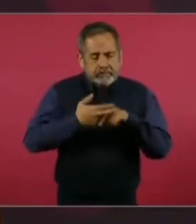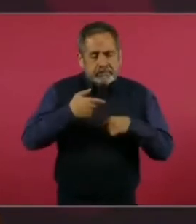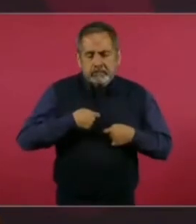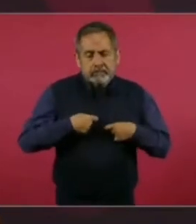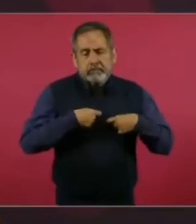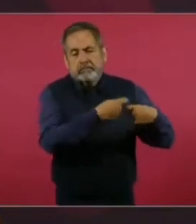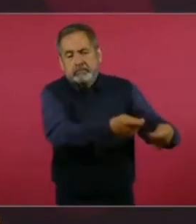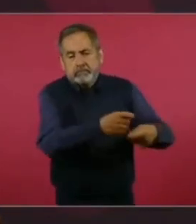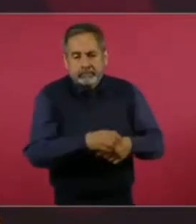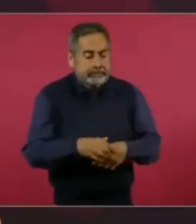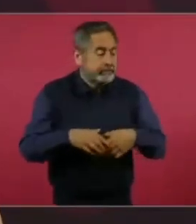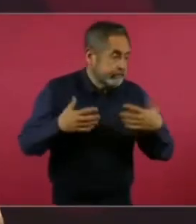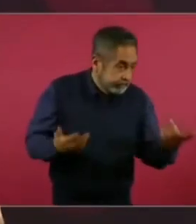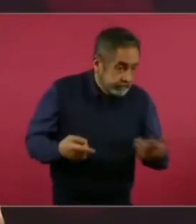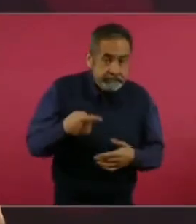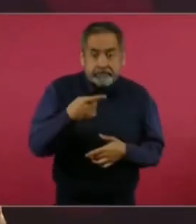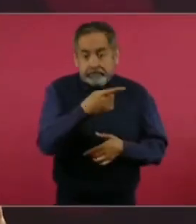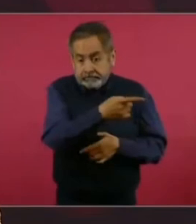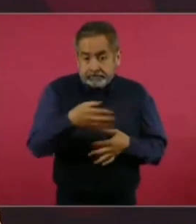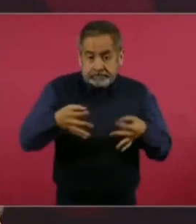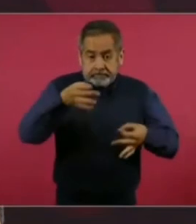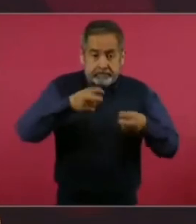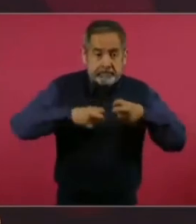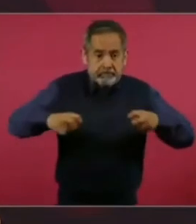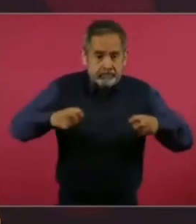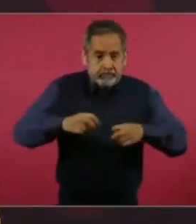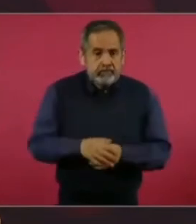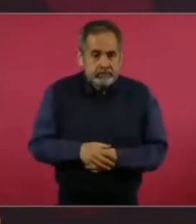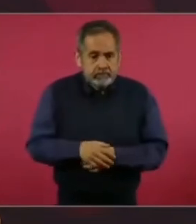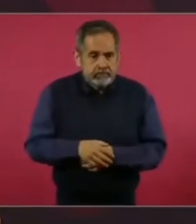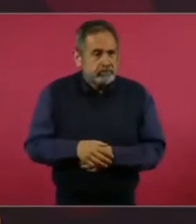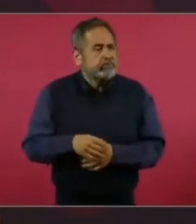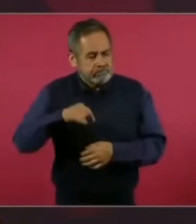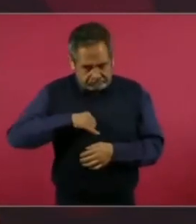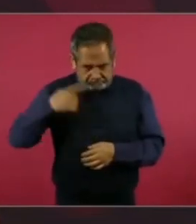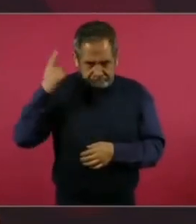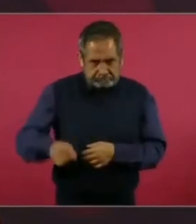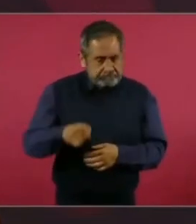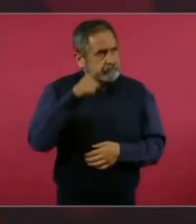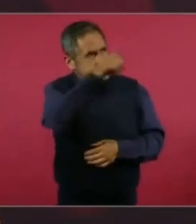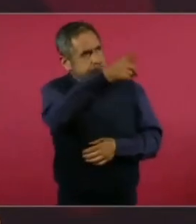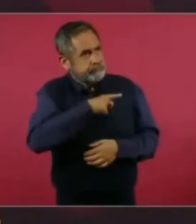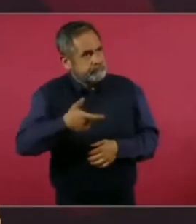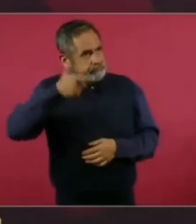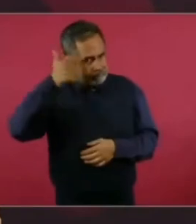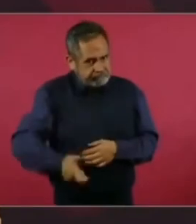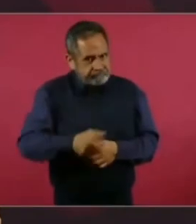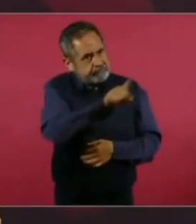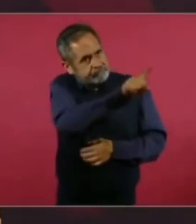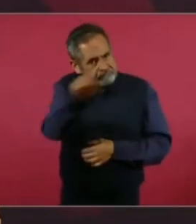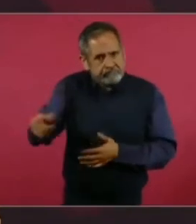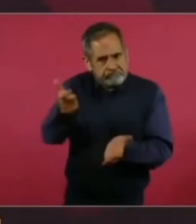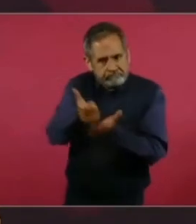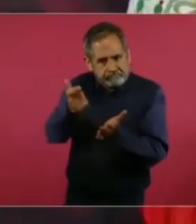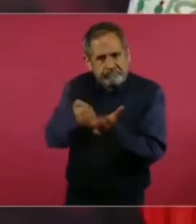Ese tribunal dice, hay que pagar los impuestos,